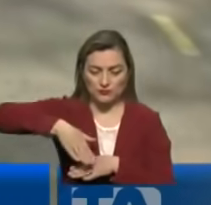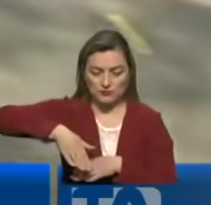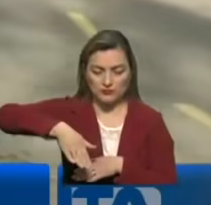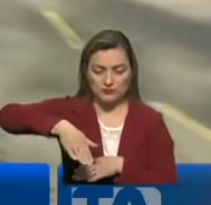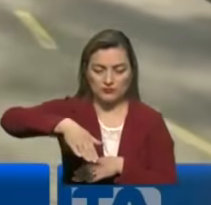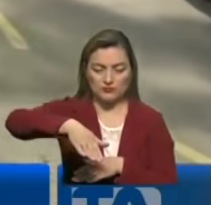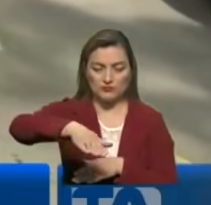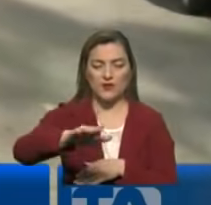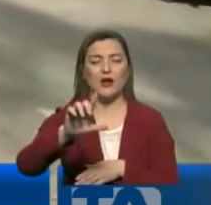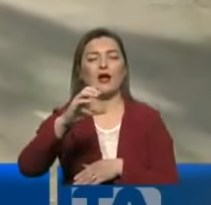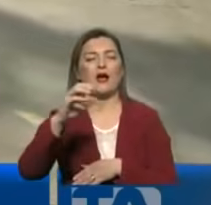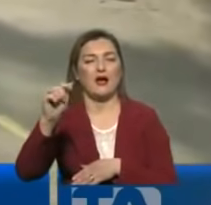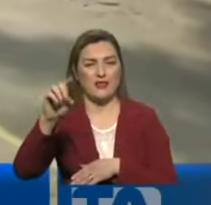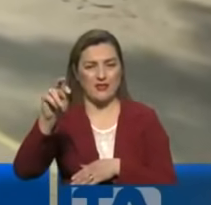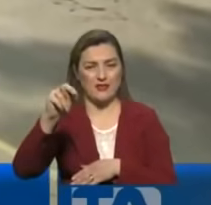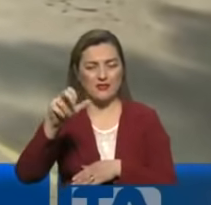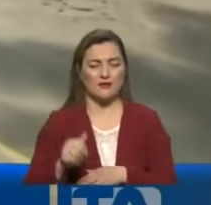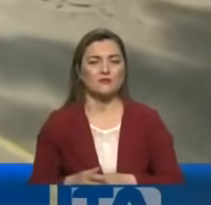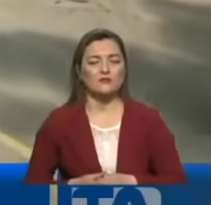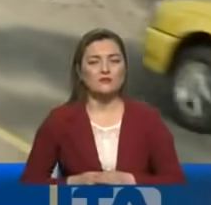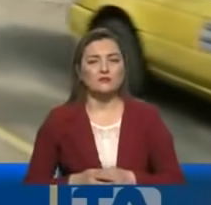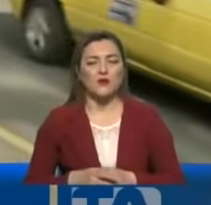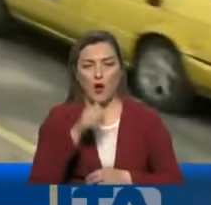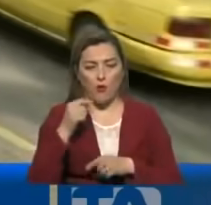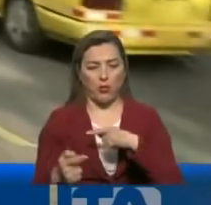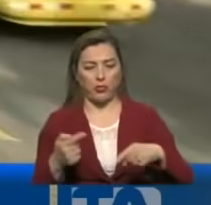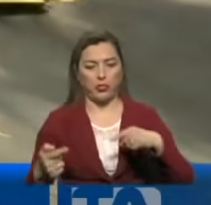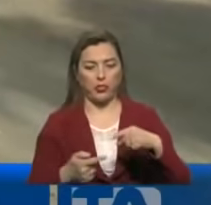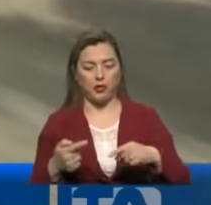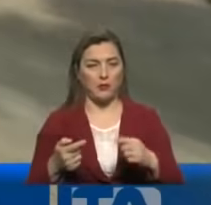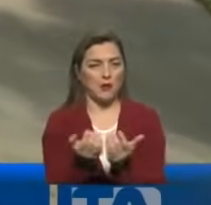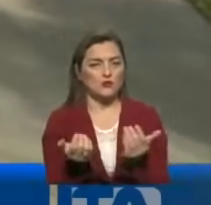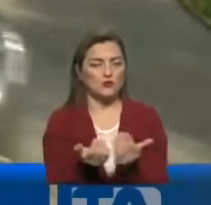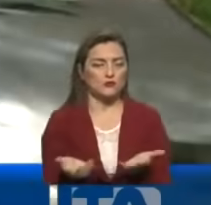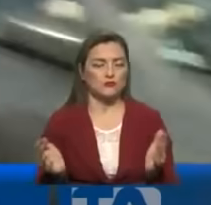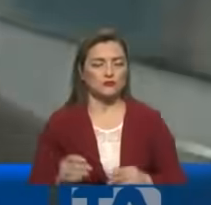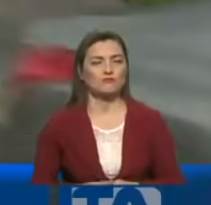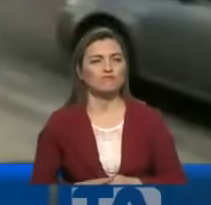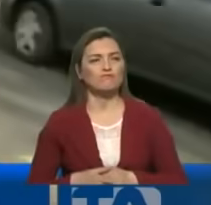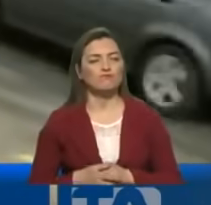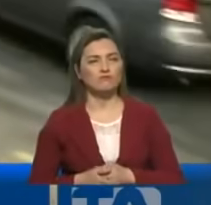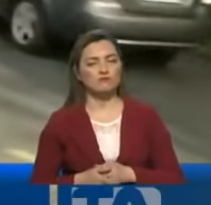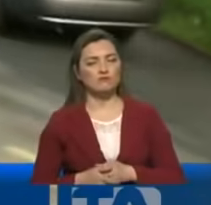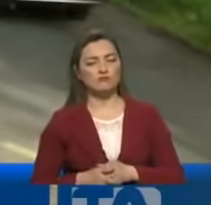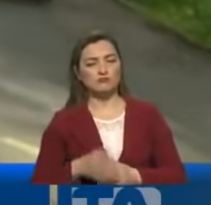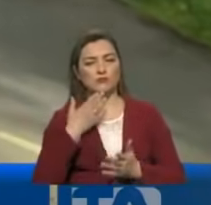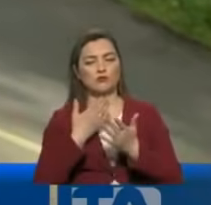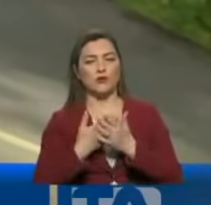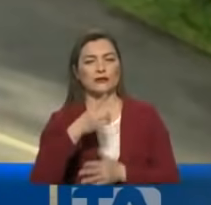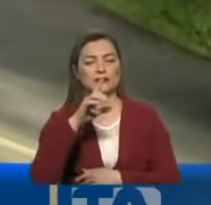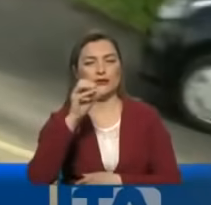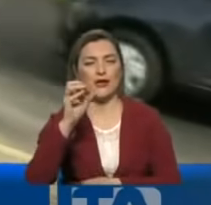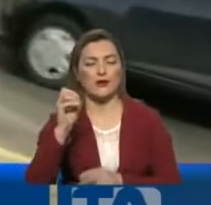Luis Cadena, ahí se hace un remolino de agua con material y basura. Listo, muchísimas gracias. Son más de